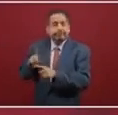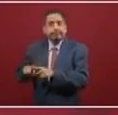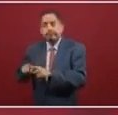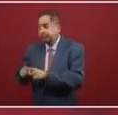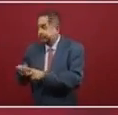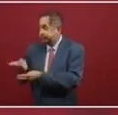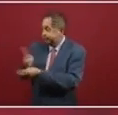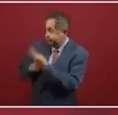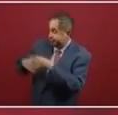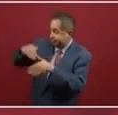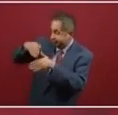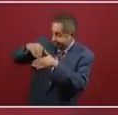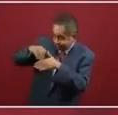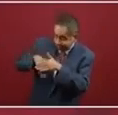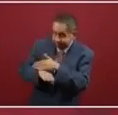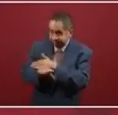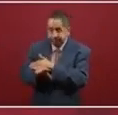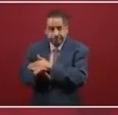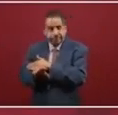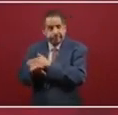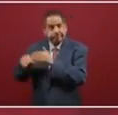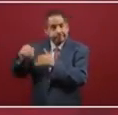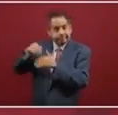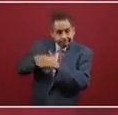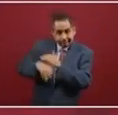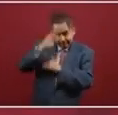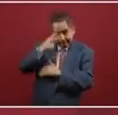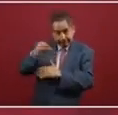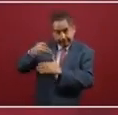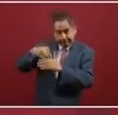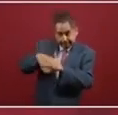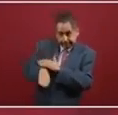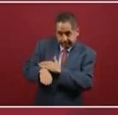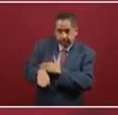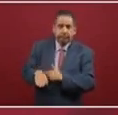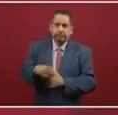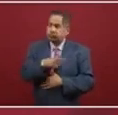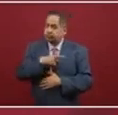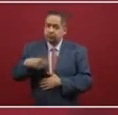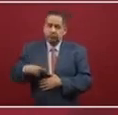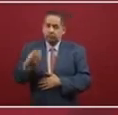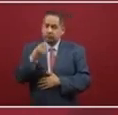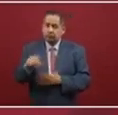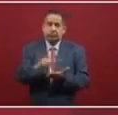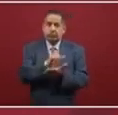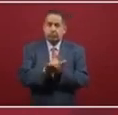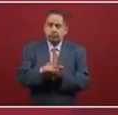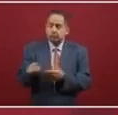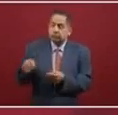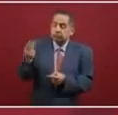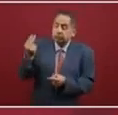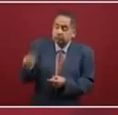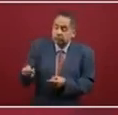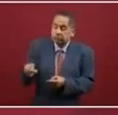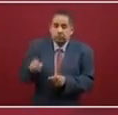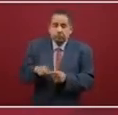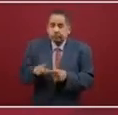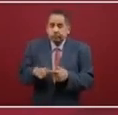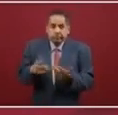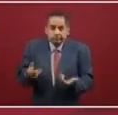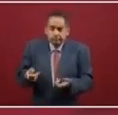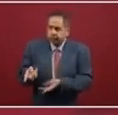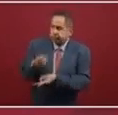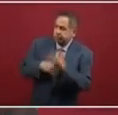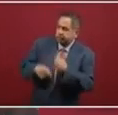quienes transiten por el territorio de México tienen la obligación de decirnos quiénes son, a